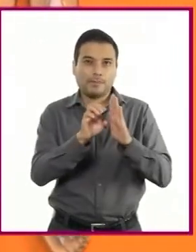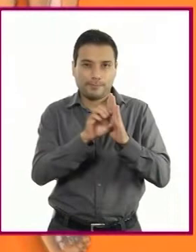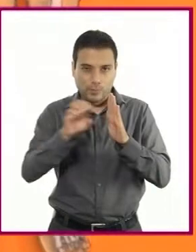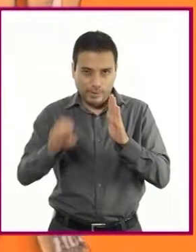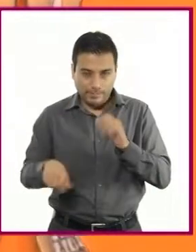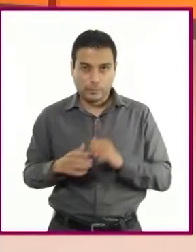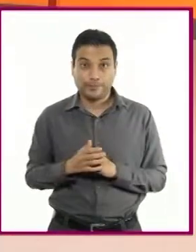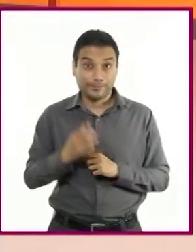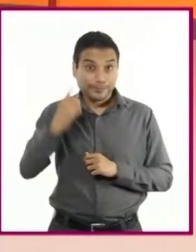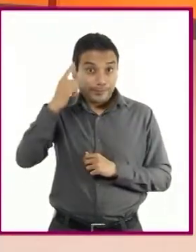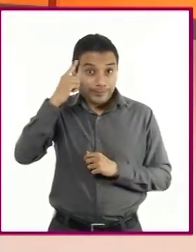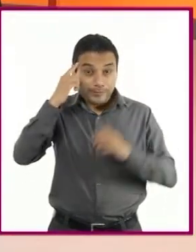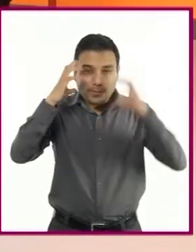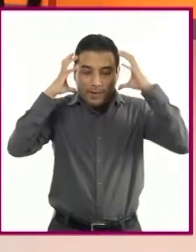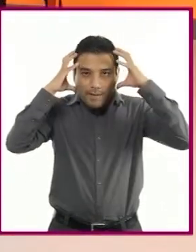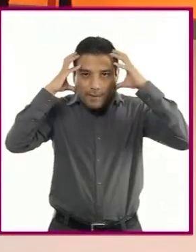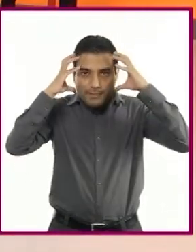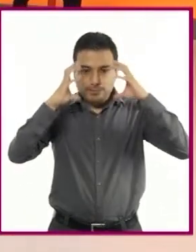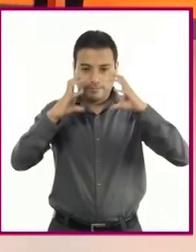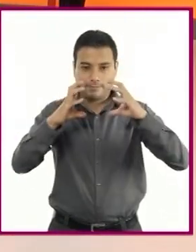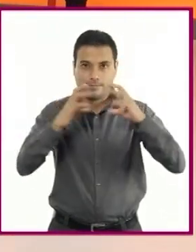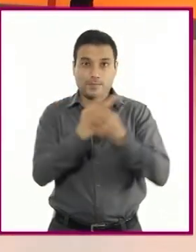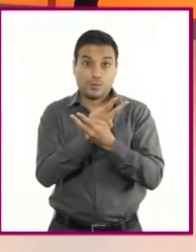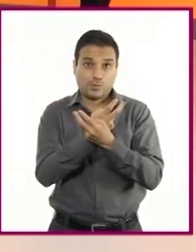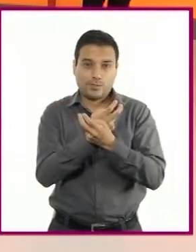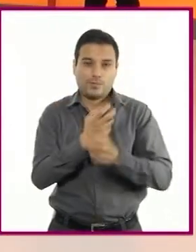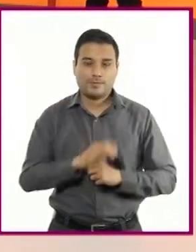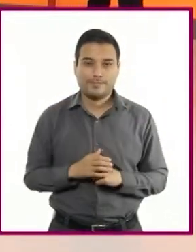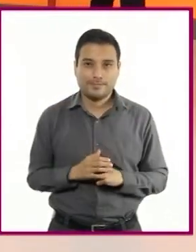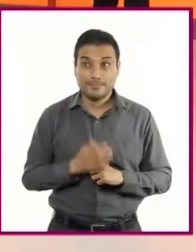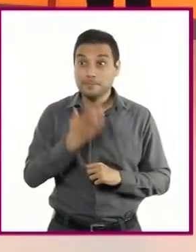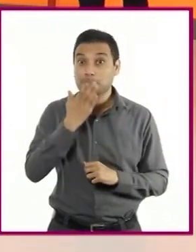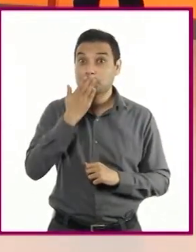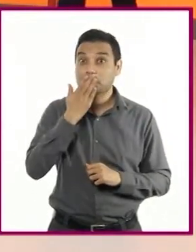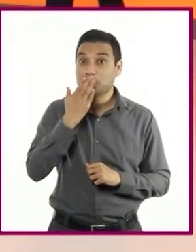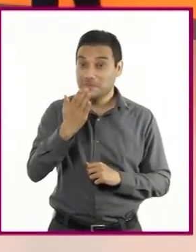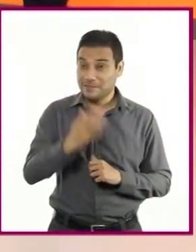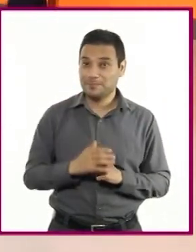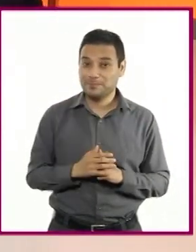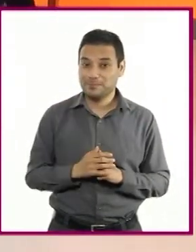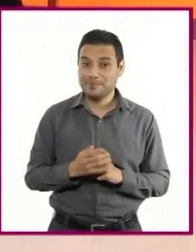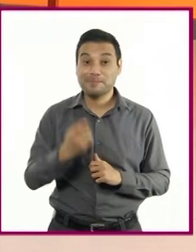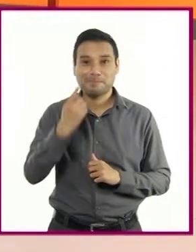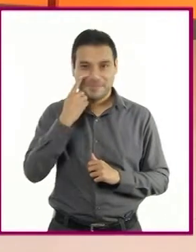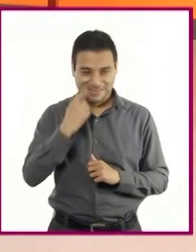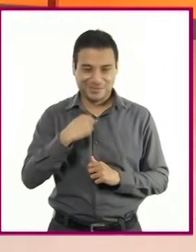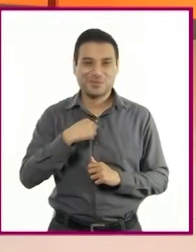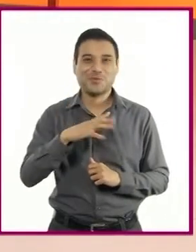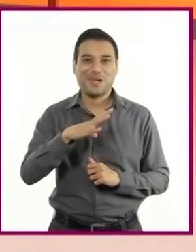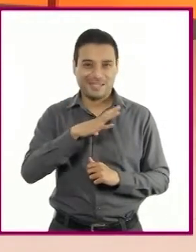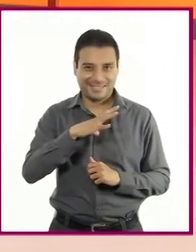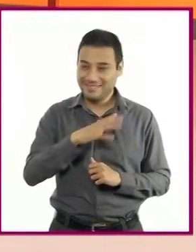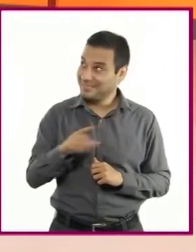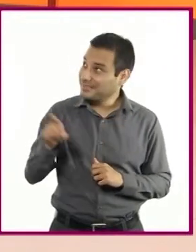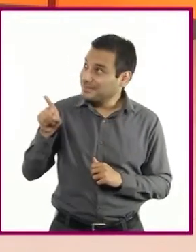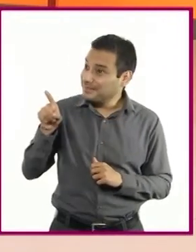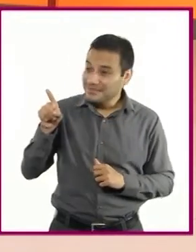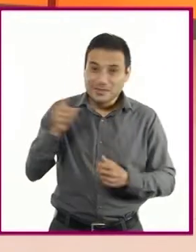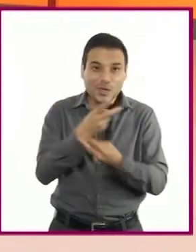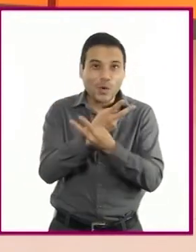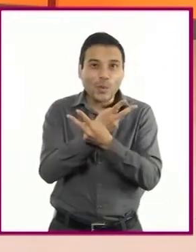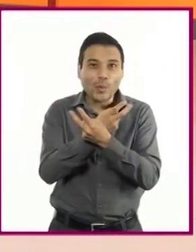cráneo. Muy buen modelo, maestra Brenda. Aquí tengo uno también para